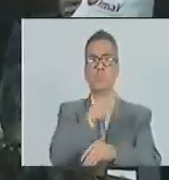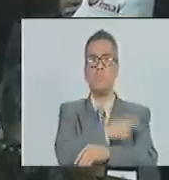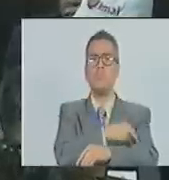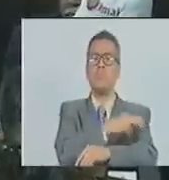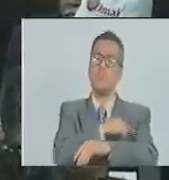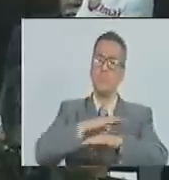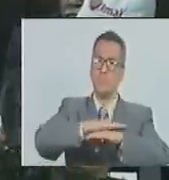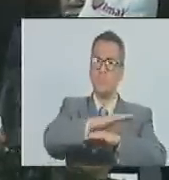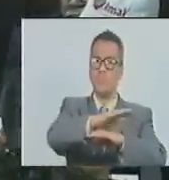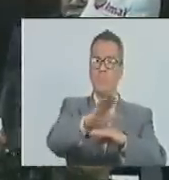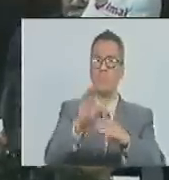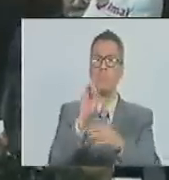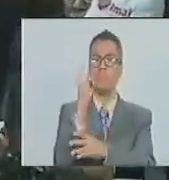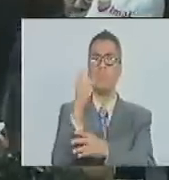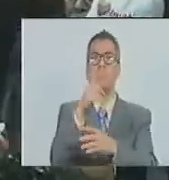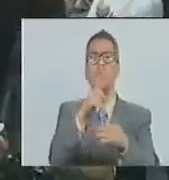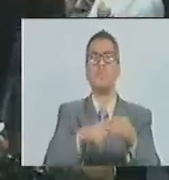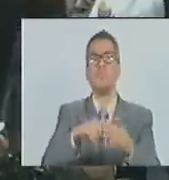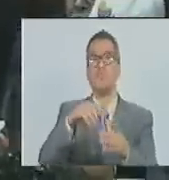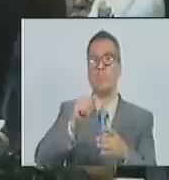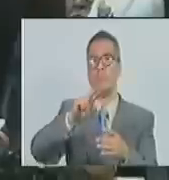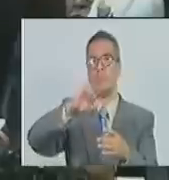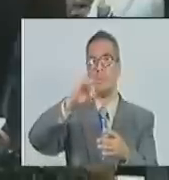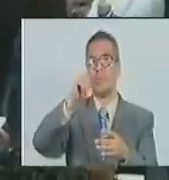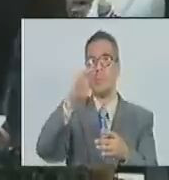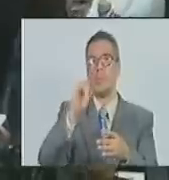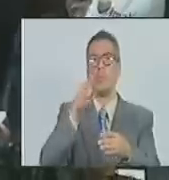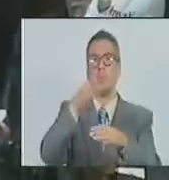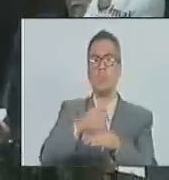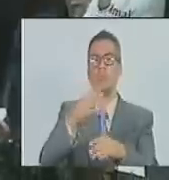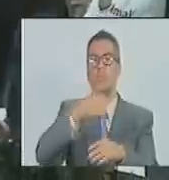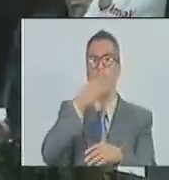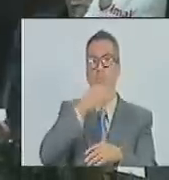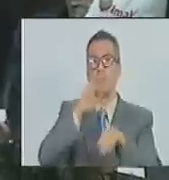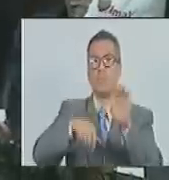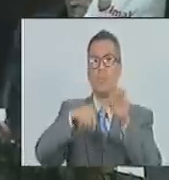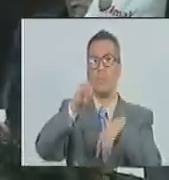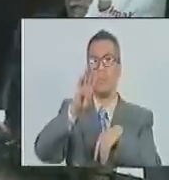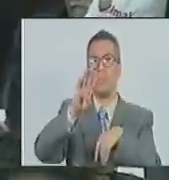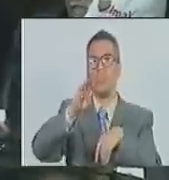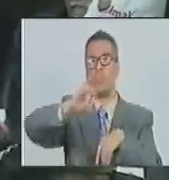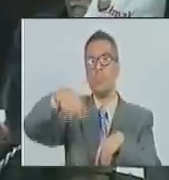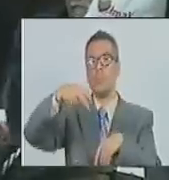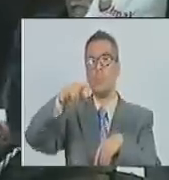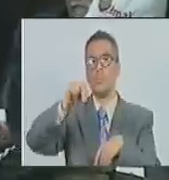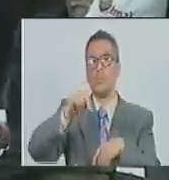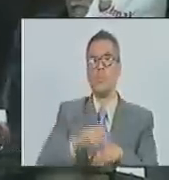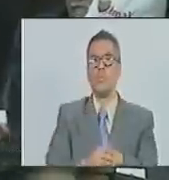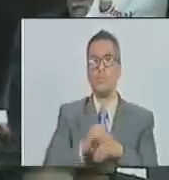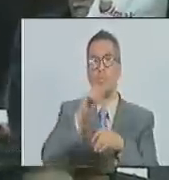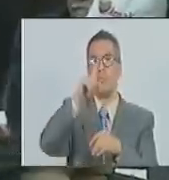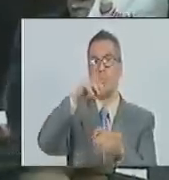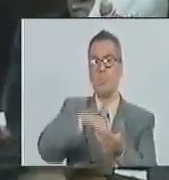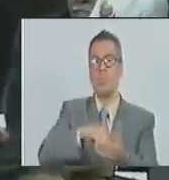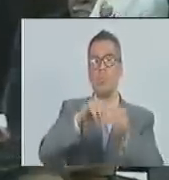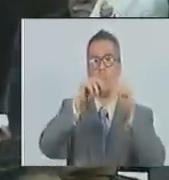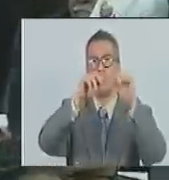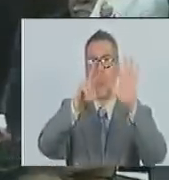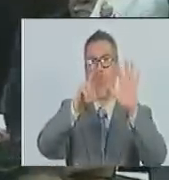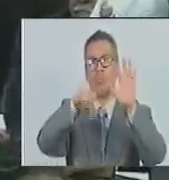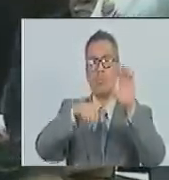hacienda denominada El Cucharito, donde llega la tarde-noche del 14 de junio de